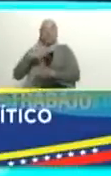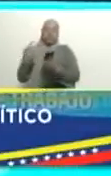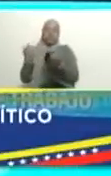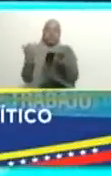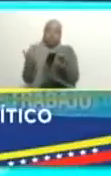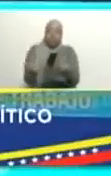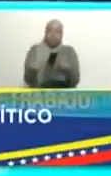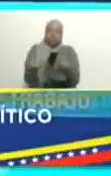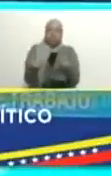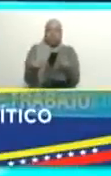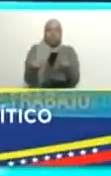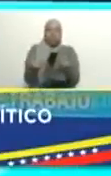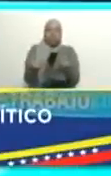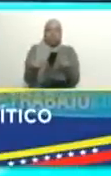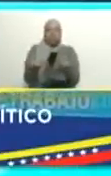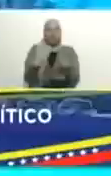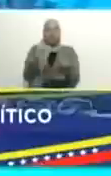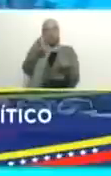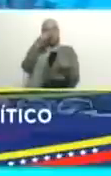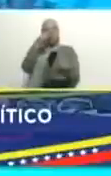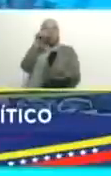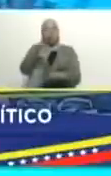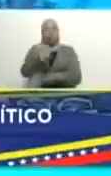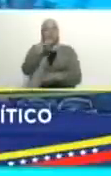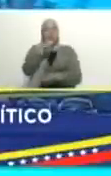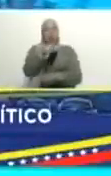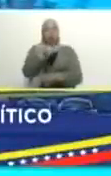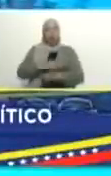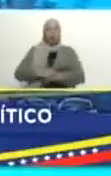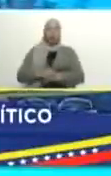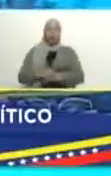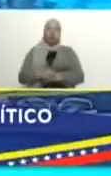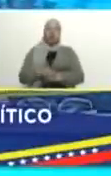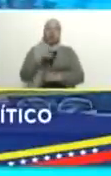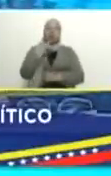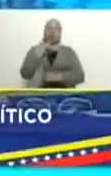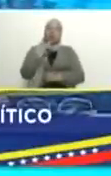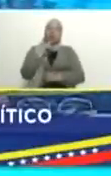Ahora, Jorge Arriaza también le mete duro.